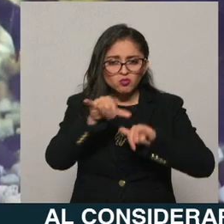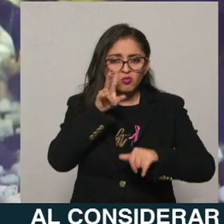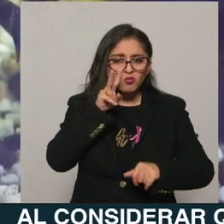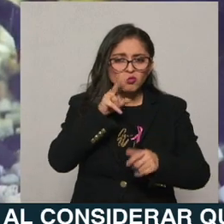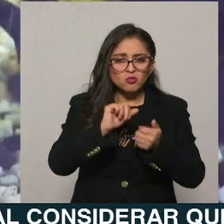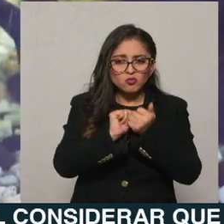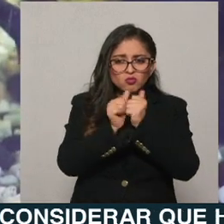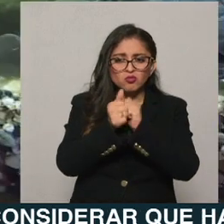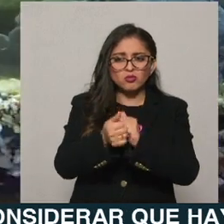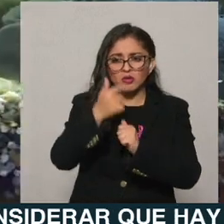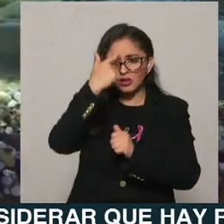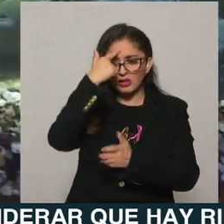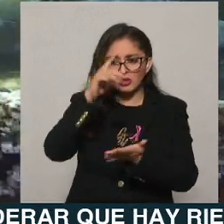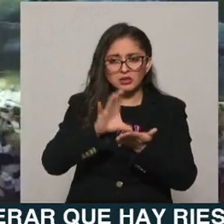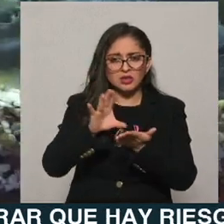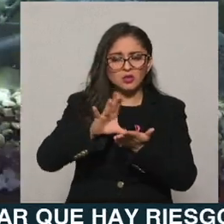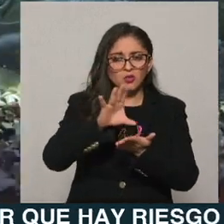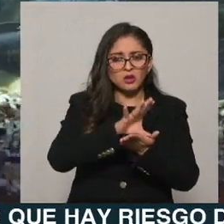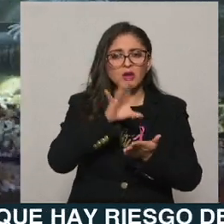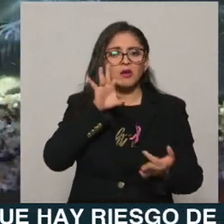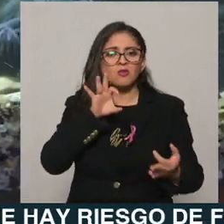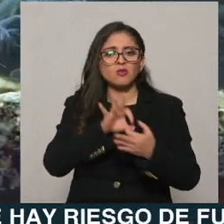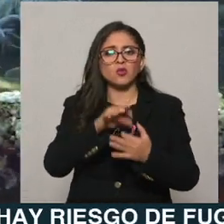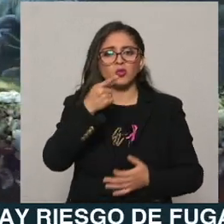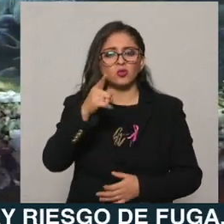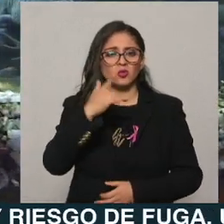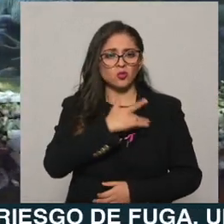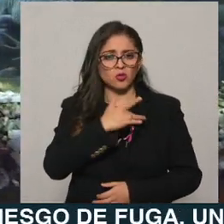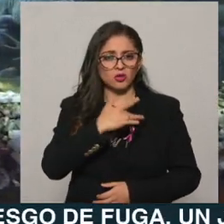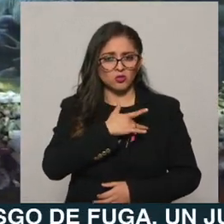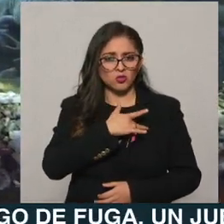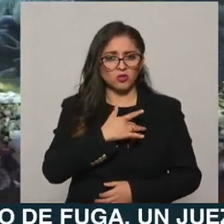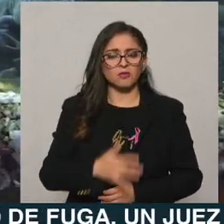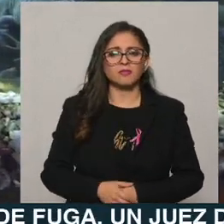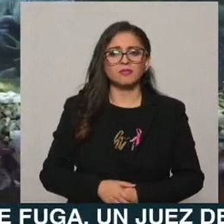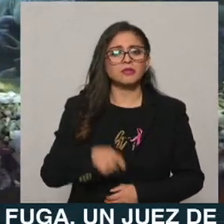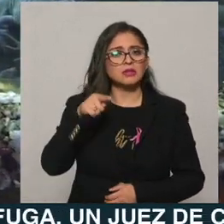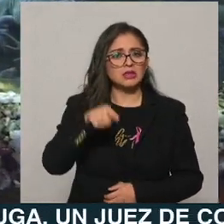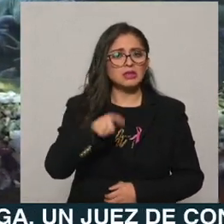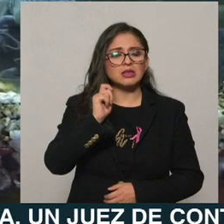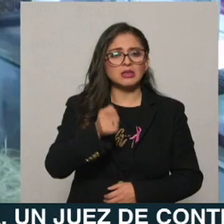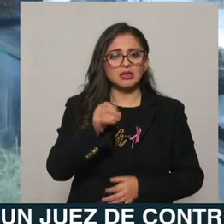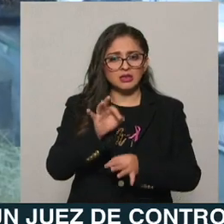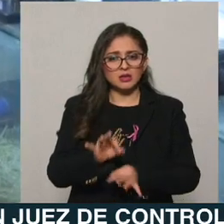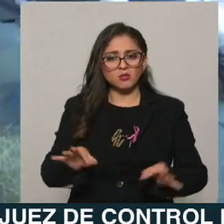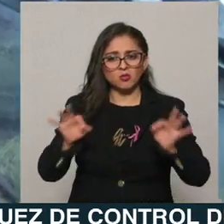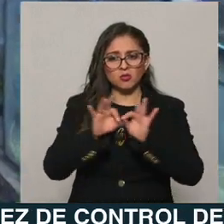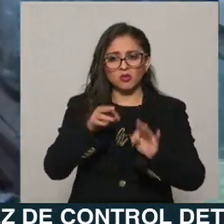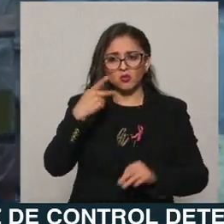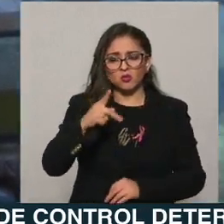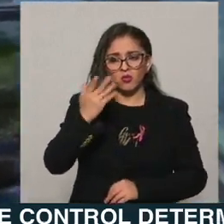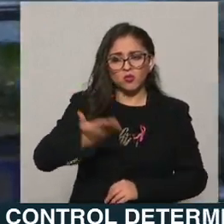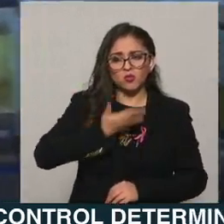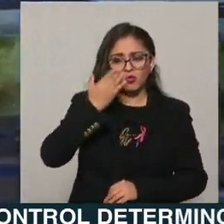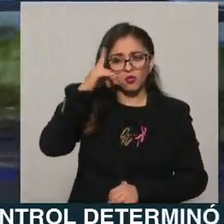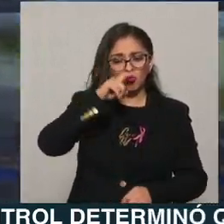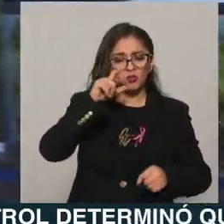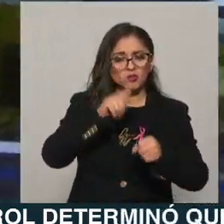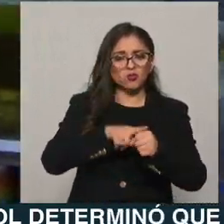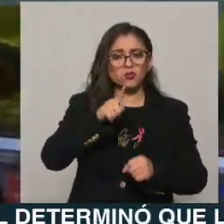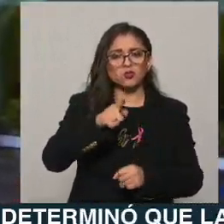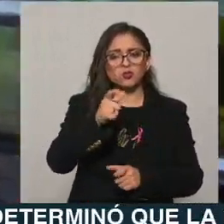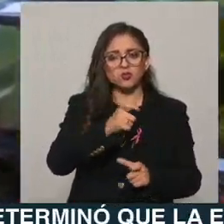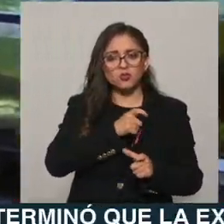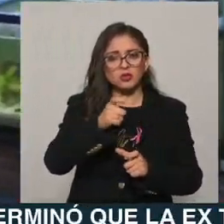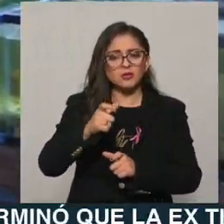regenerar células cerebrales y parte del corazón. Para Jesús, retomar parte de la identidad xochimilca es un orgullo, darla a